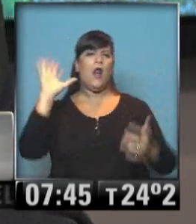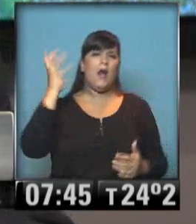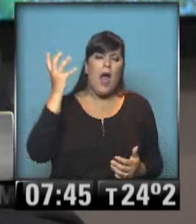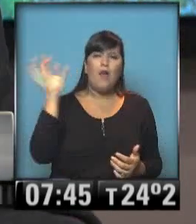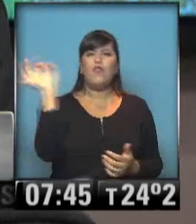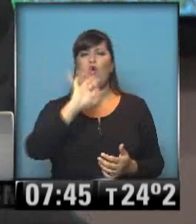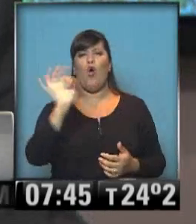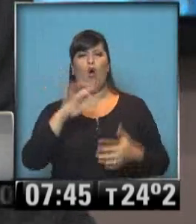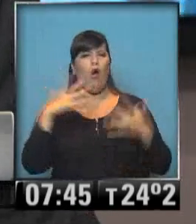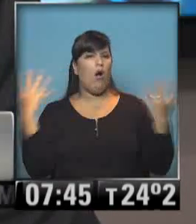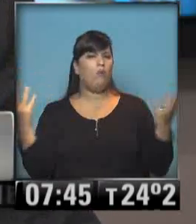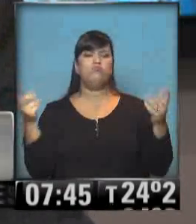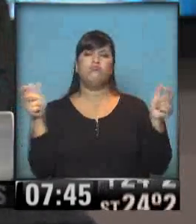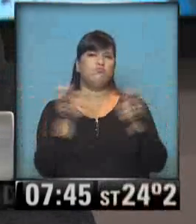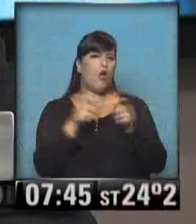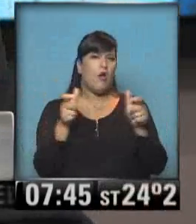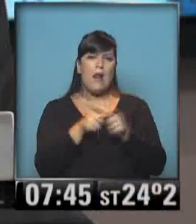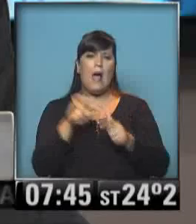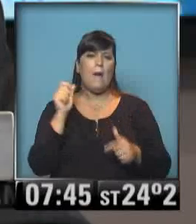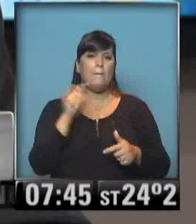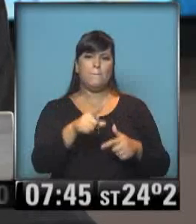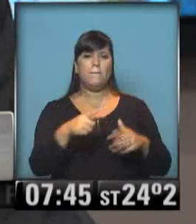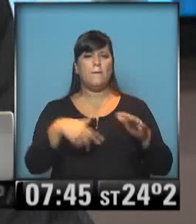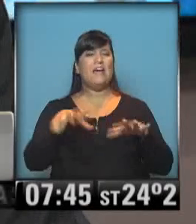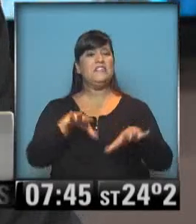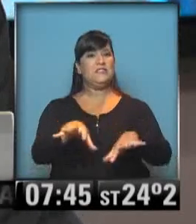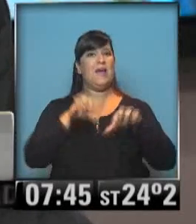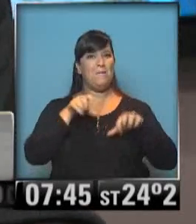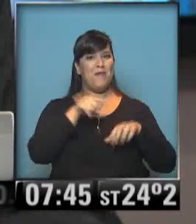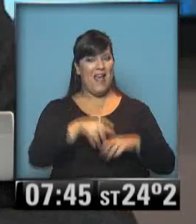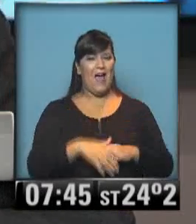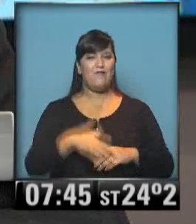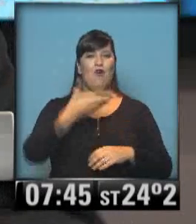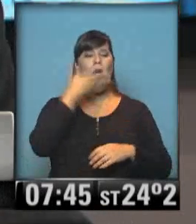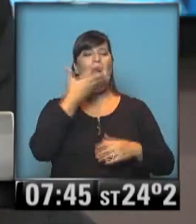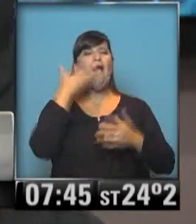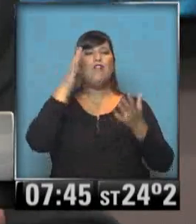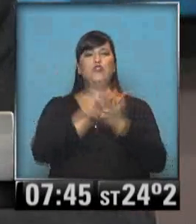los de esos programas eh Muy tempraneros que